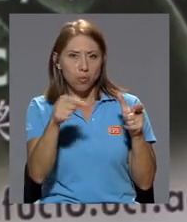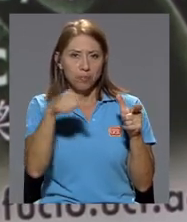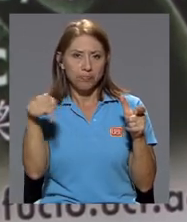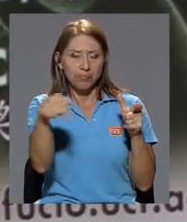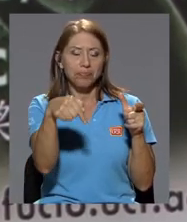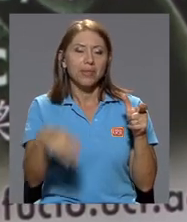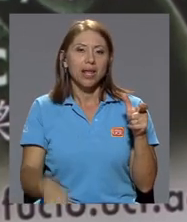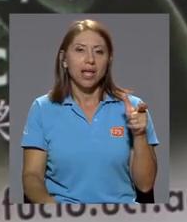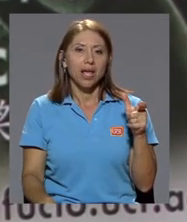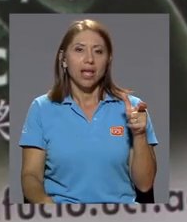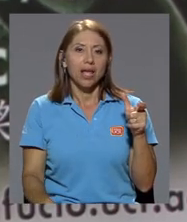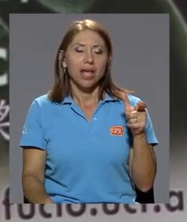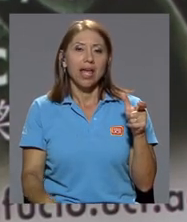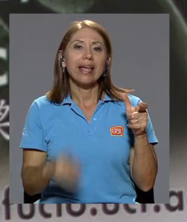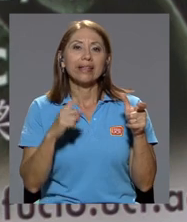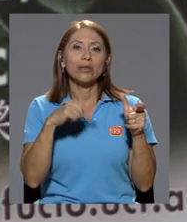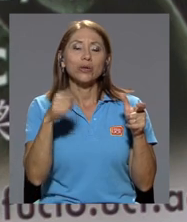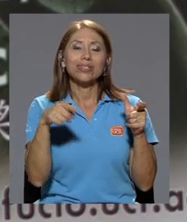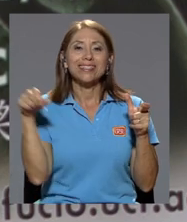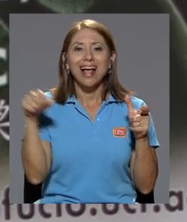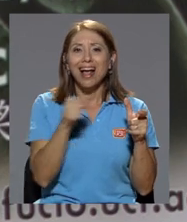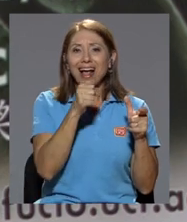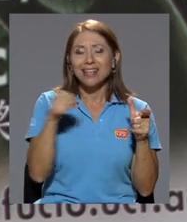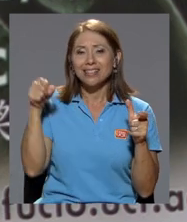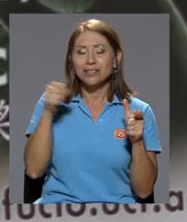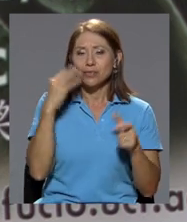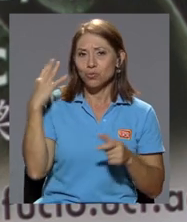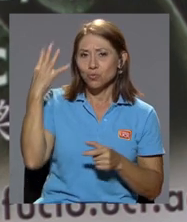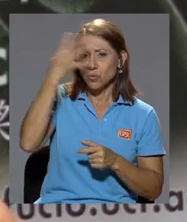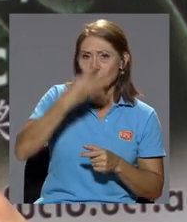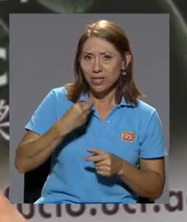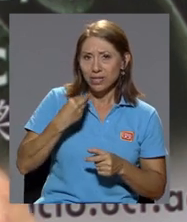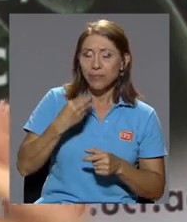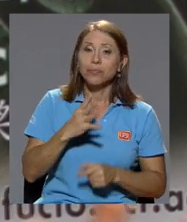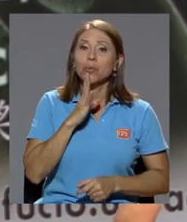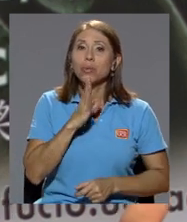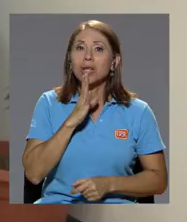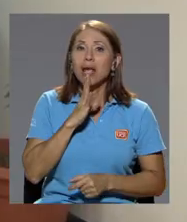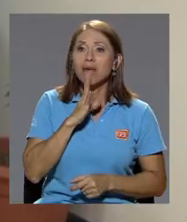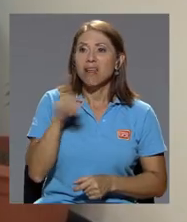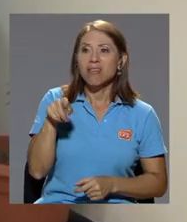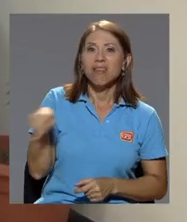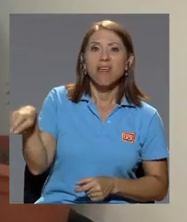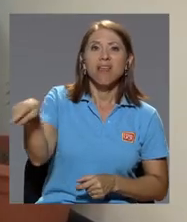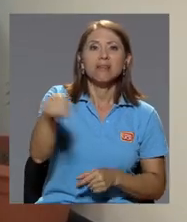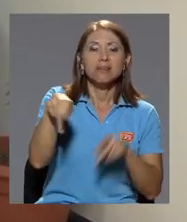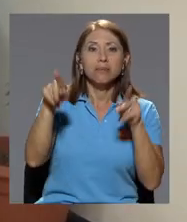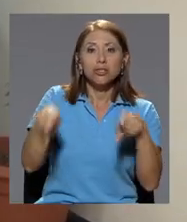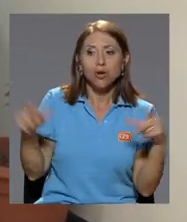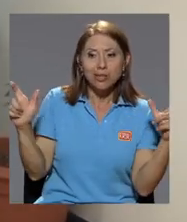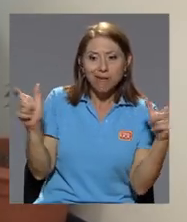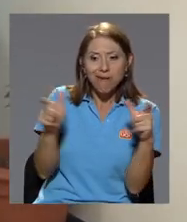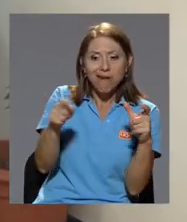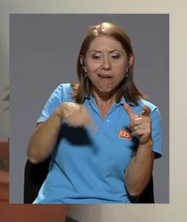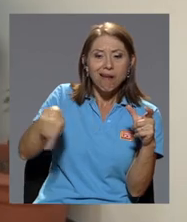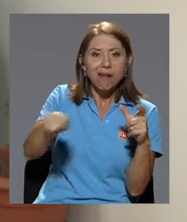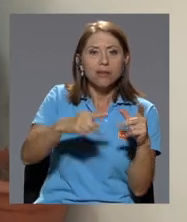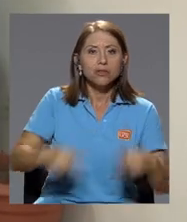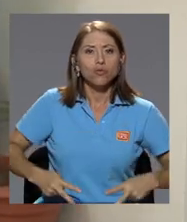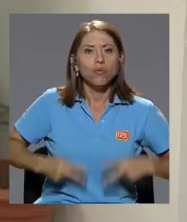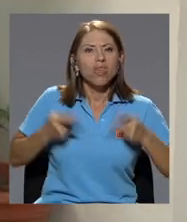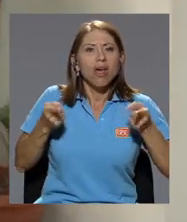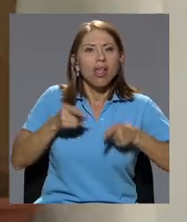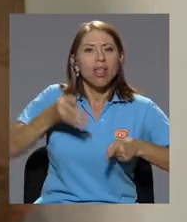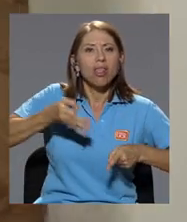entonces la canción es muy bonita porque habla de cómo ellos viven en cómo es su vida cotidiana